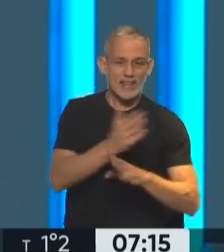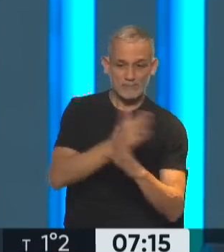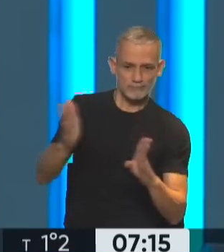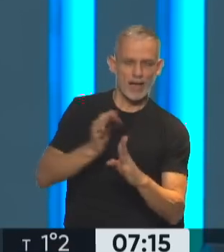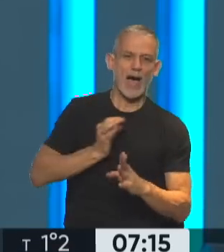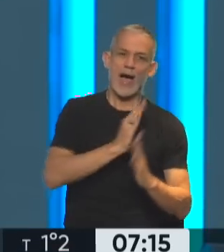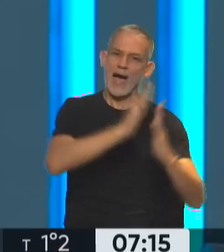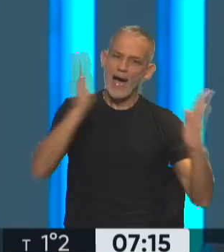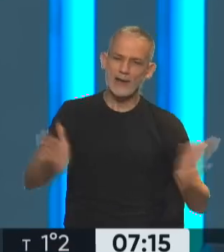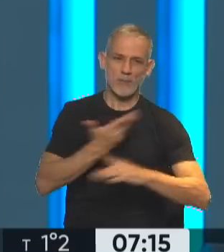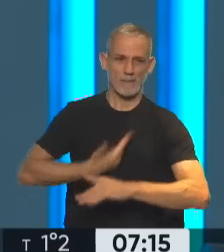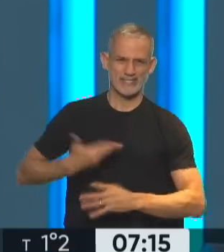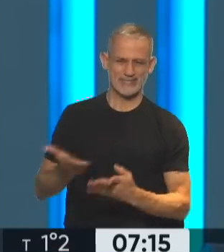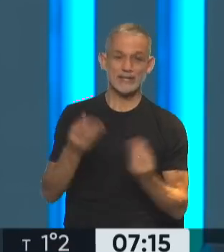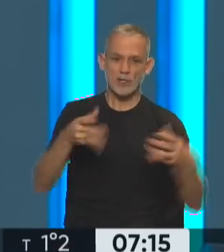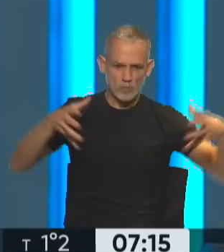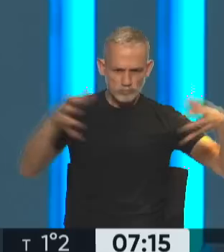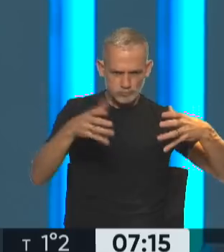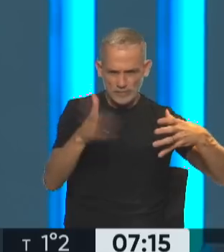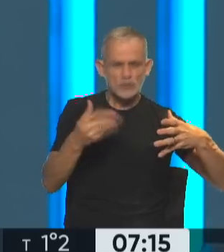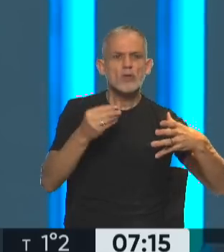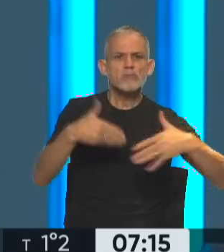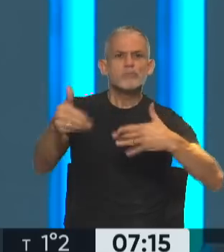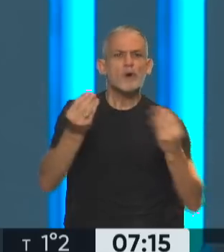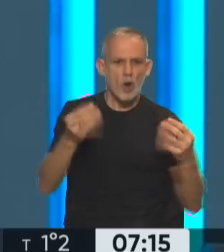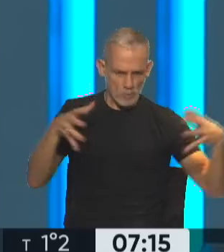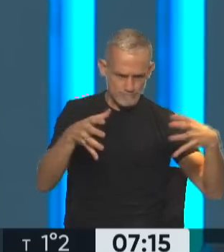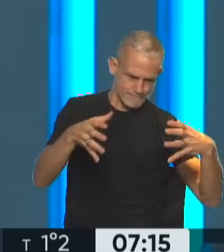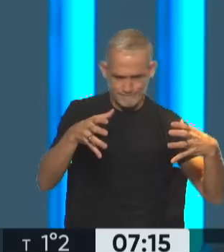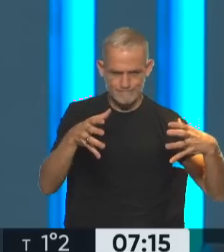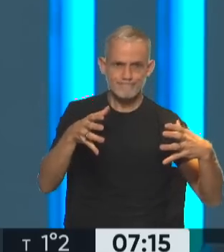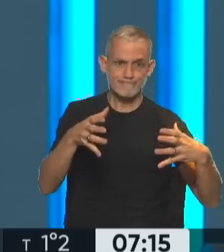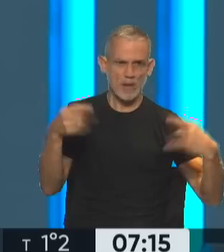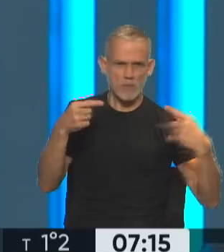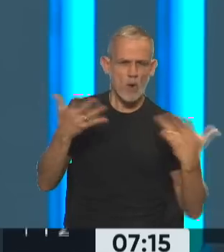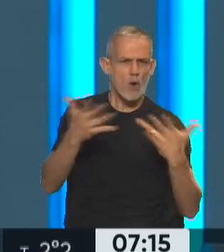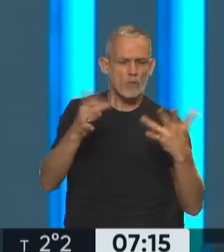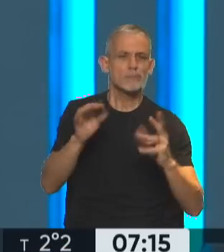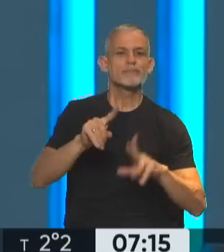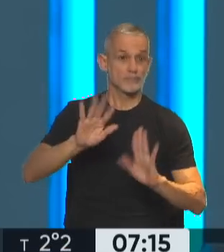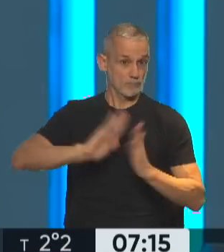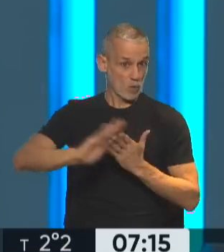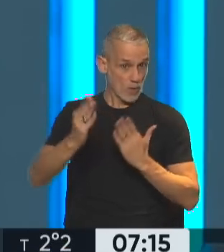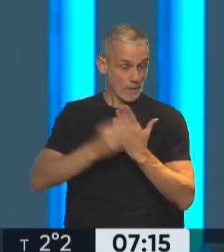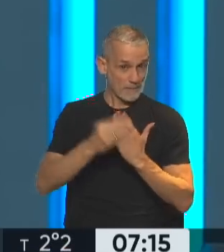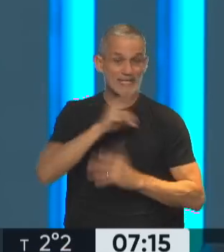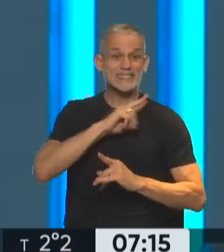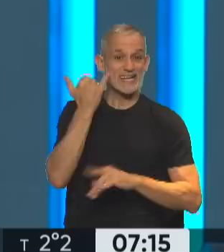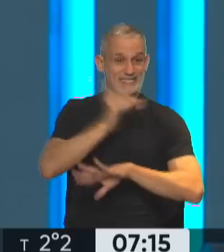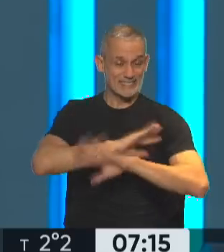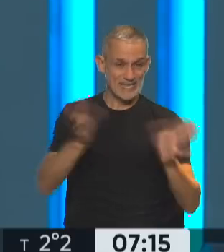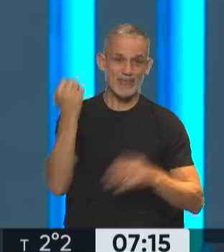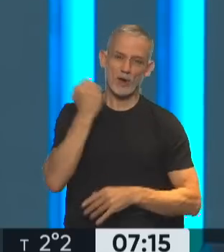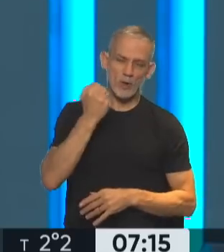también para ver cómo va a funcionar la coalición de gobierno de aquí en adelante. Por ahora sí, hay nueva ministra de Economía,